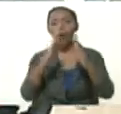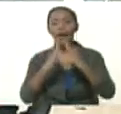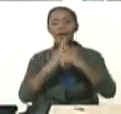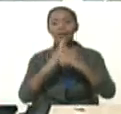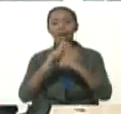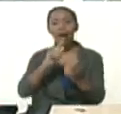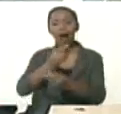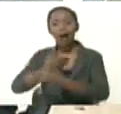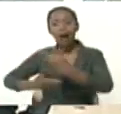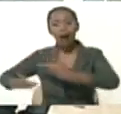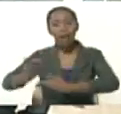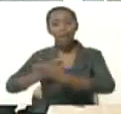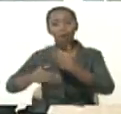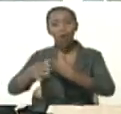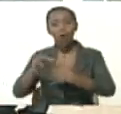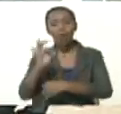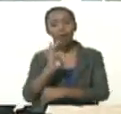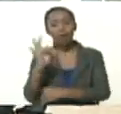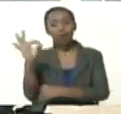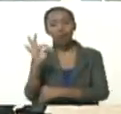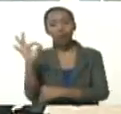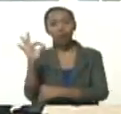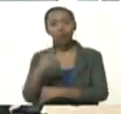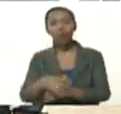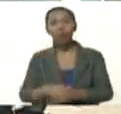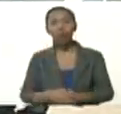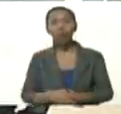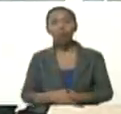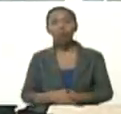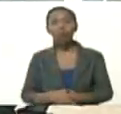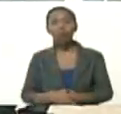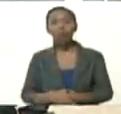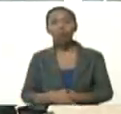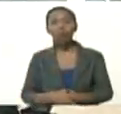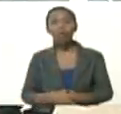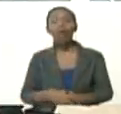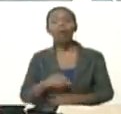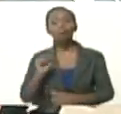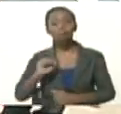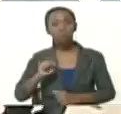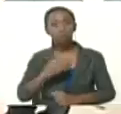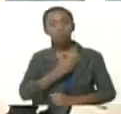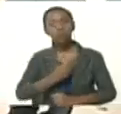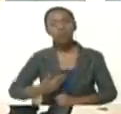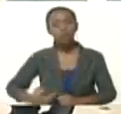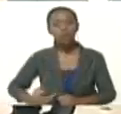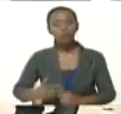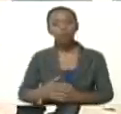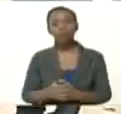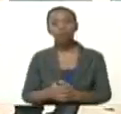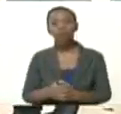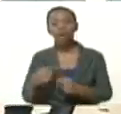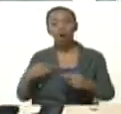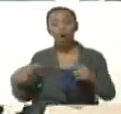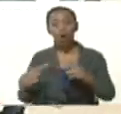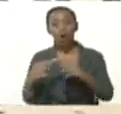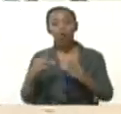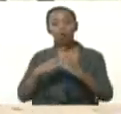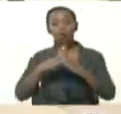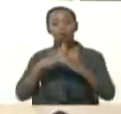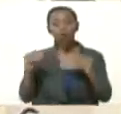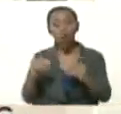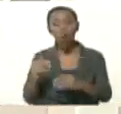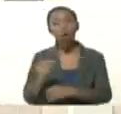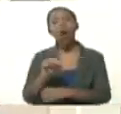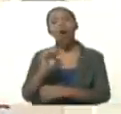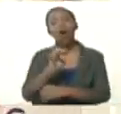de las criptomonedas. Por favor, superintendente. Así es, presidente. Aquí nos encontramos con todos los exchanges nacionales que hacen